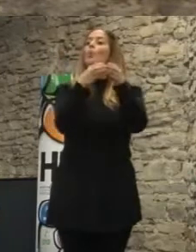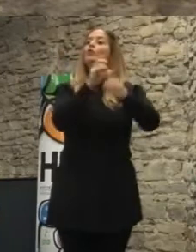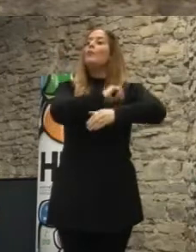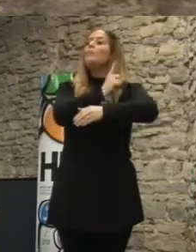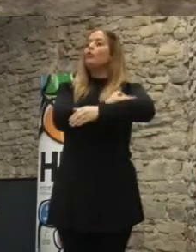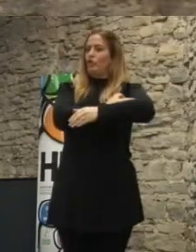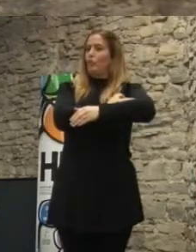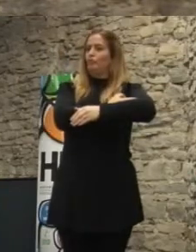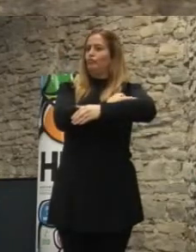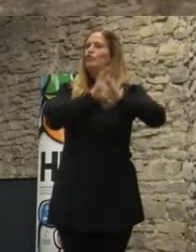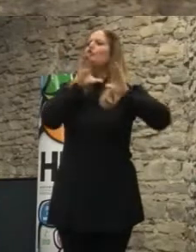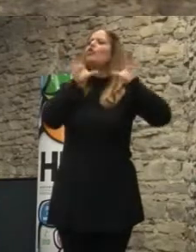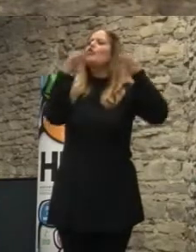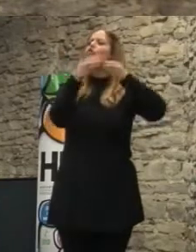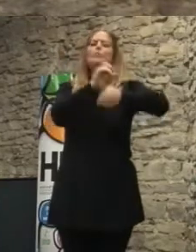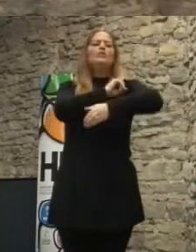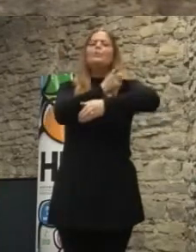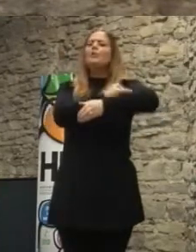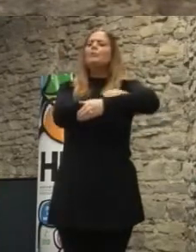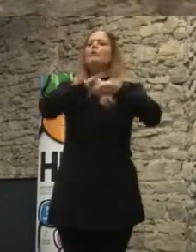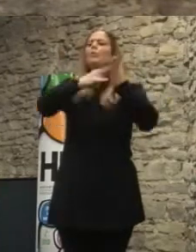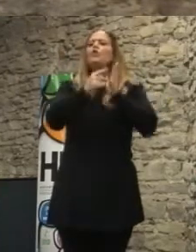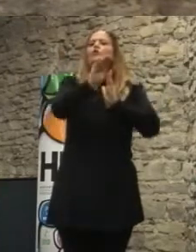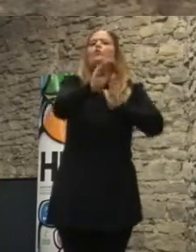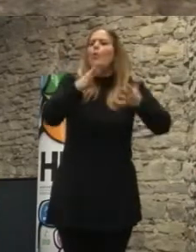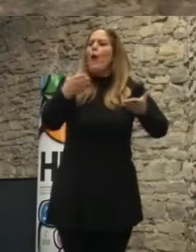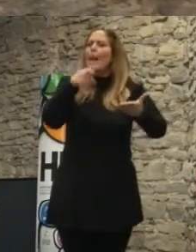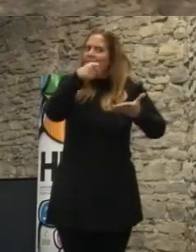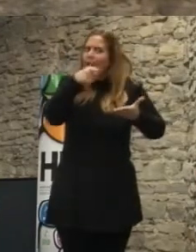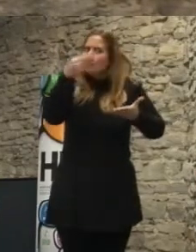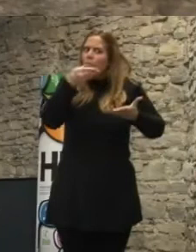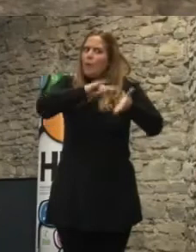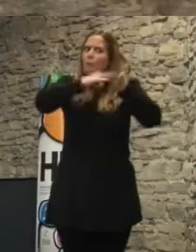¿Cuál es su proyecto? Esto es lo que más, ¿no? El proyecto es...